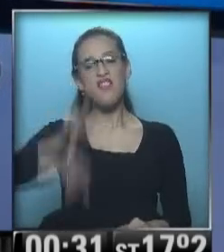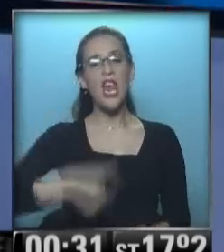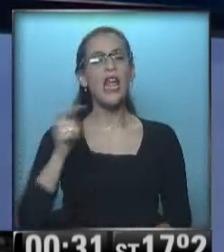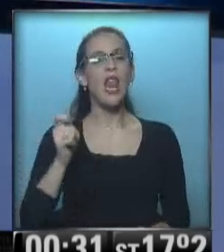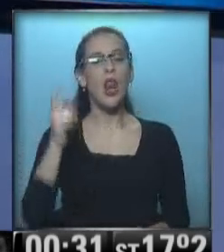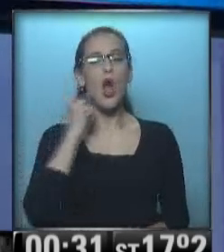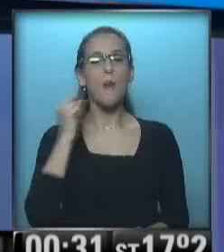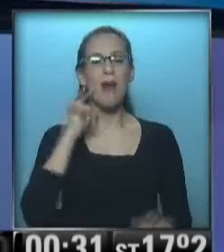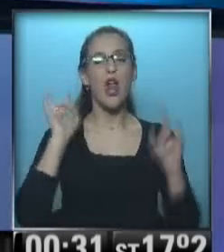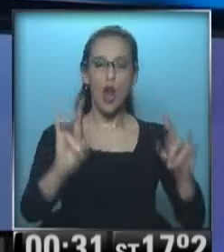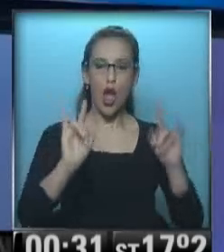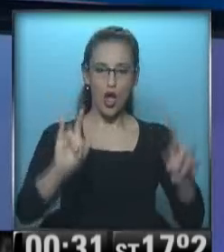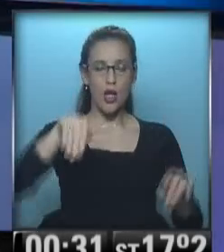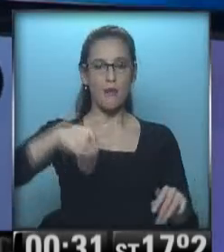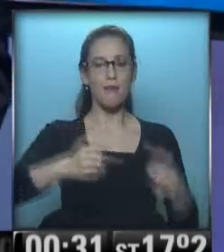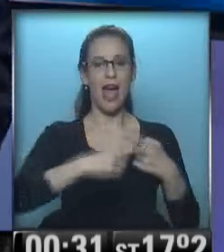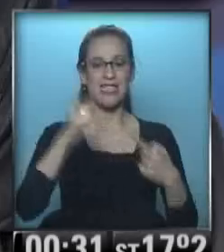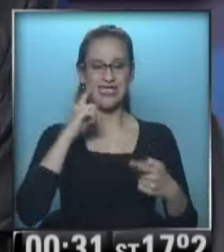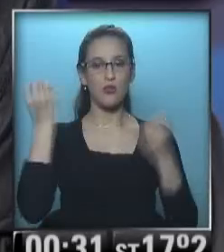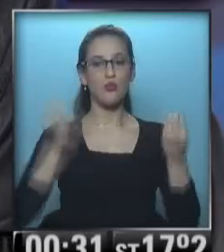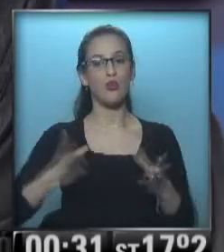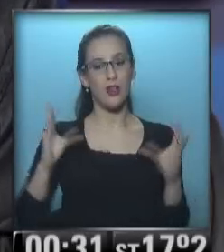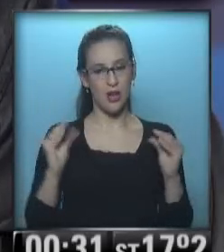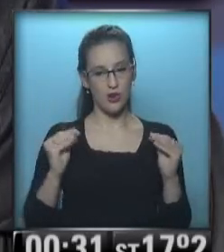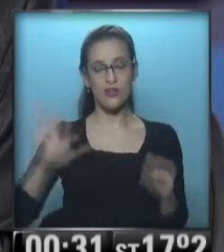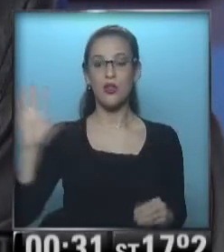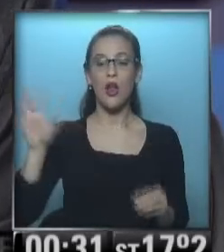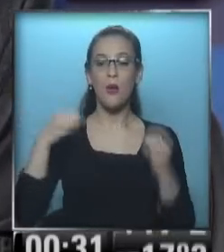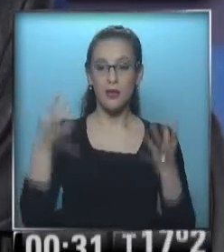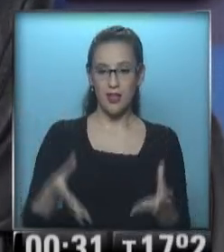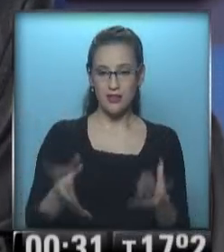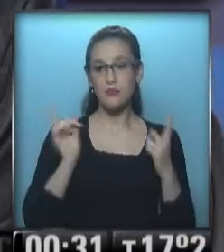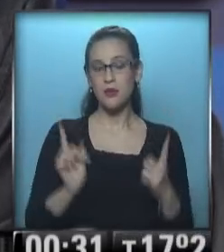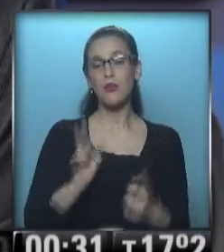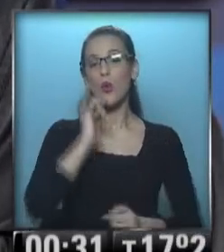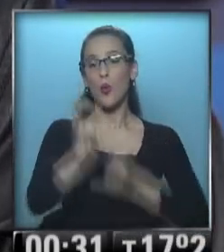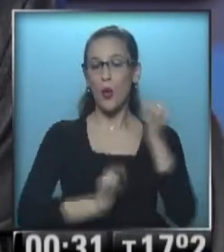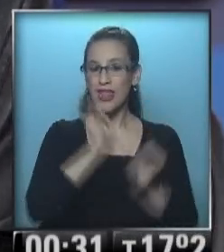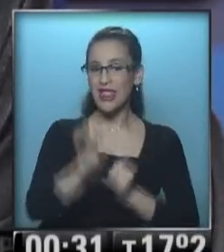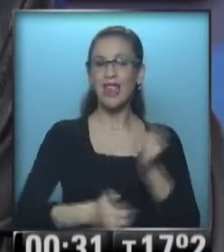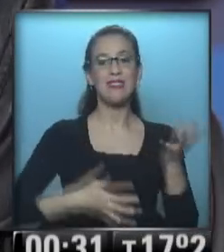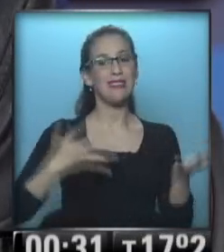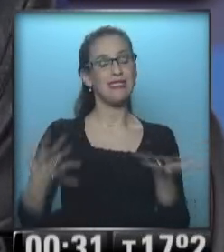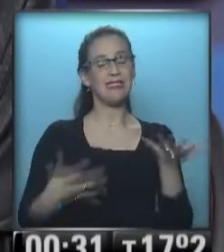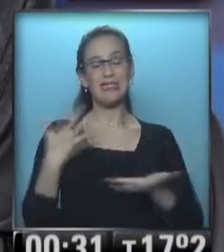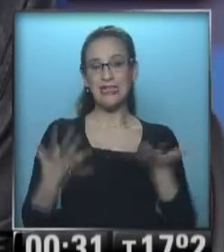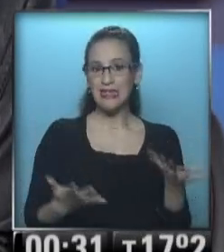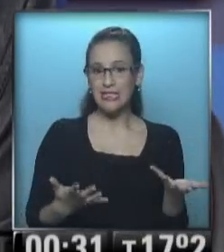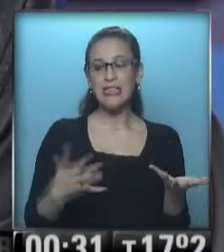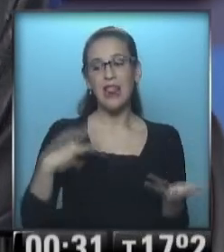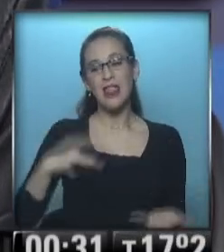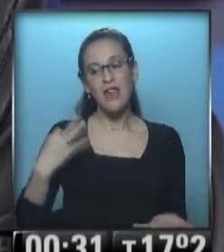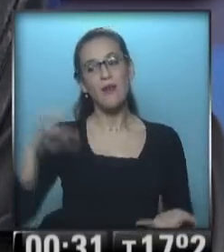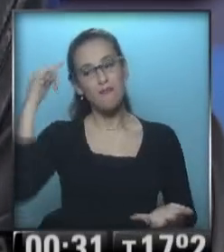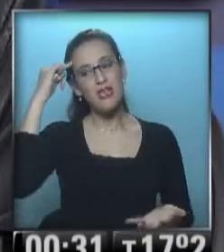rock, Maxi Martina. Muy buenas noches, Maxi. ¿Cómo estás, Pablo? Y bien, como vos decías, la verdad no hay mucho más para agregar. También hay que pensar